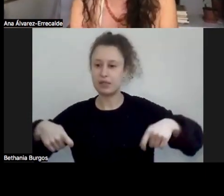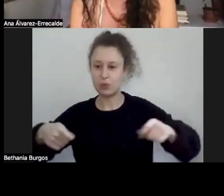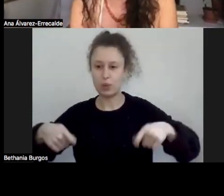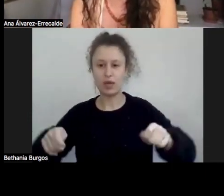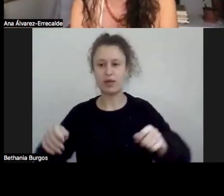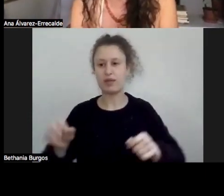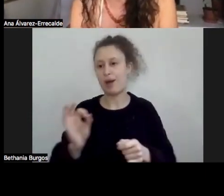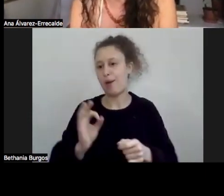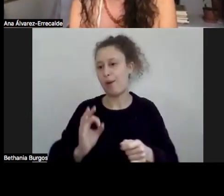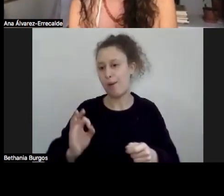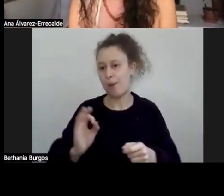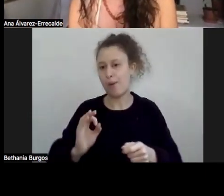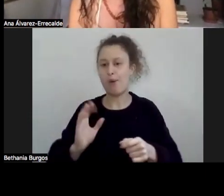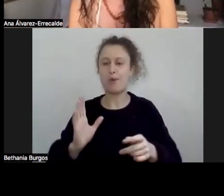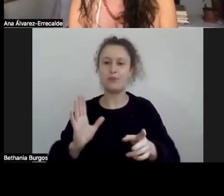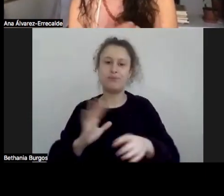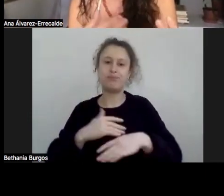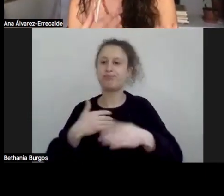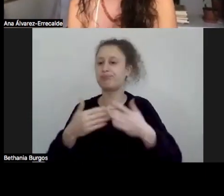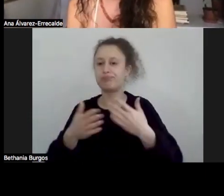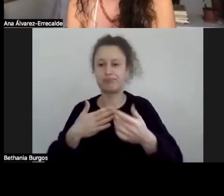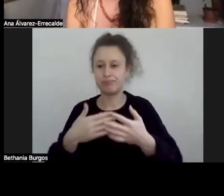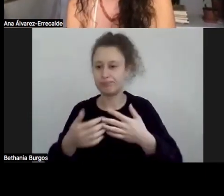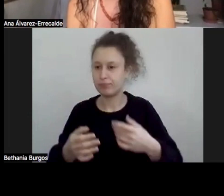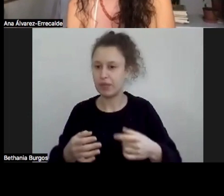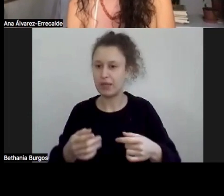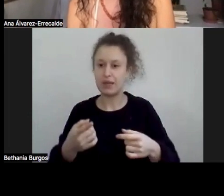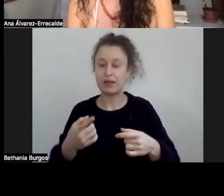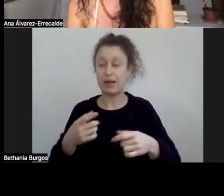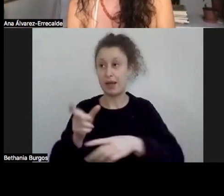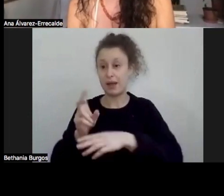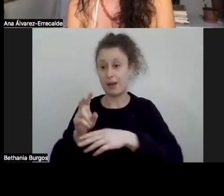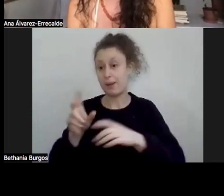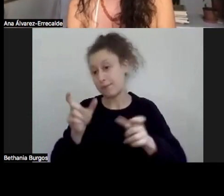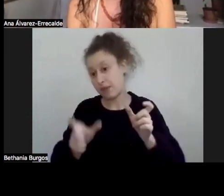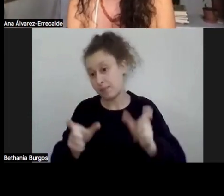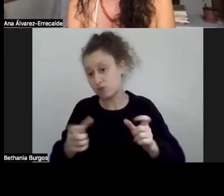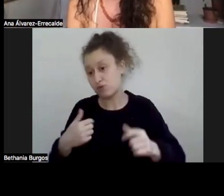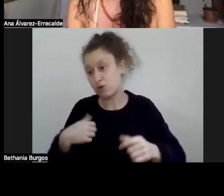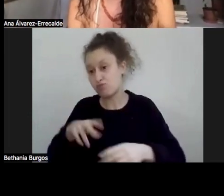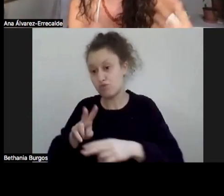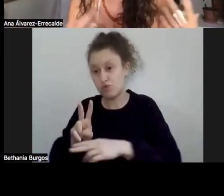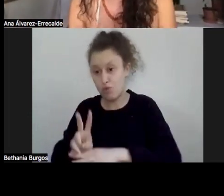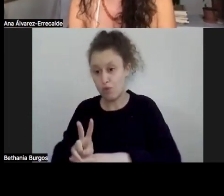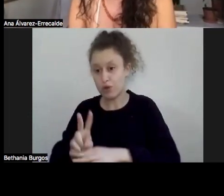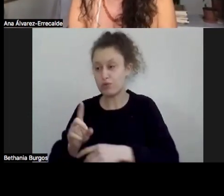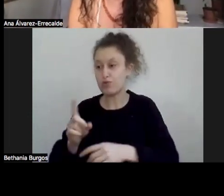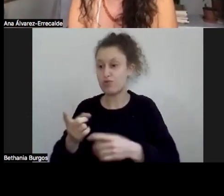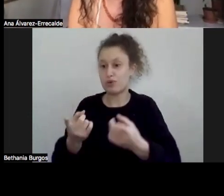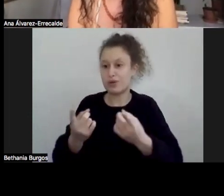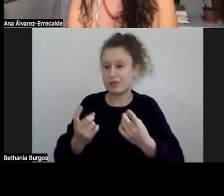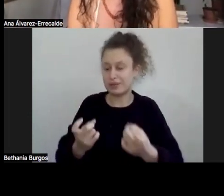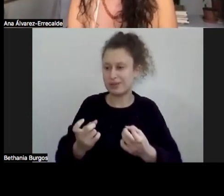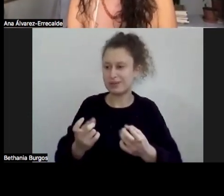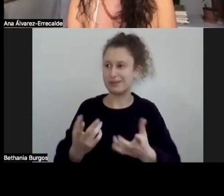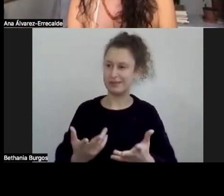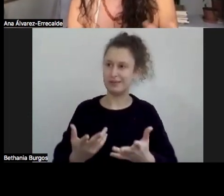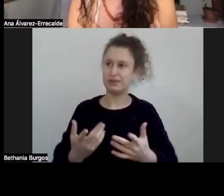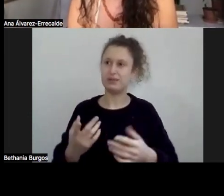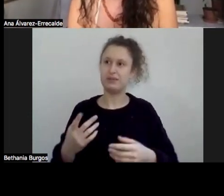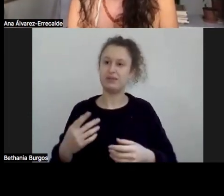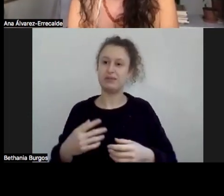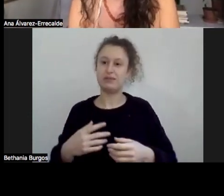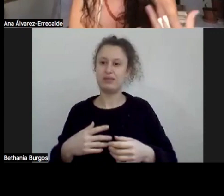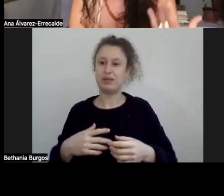a la que cuidamos necesita. El hablar con médicos, el encontrar las mejores soluciones, el comunicar, ¿no?